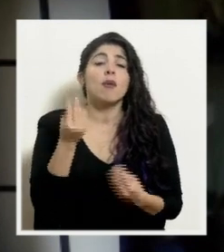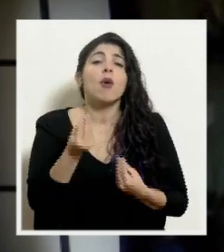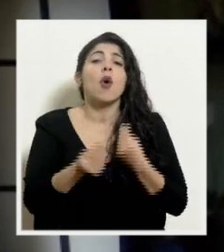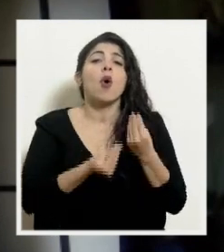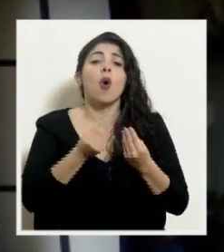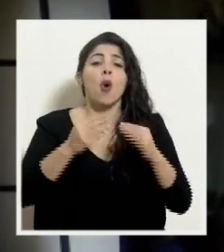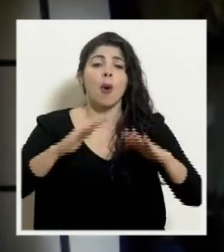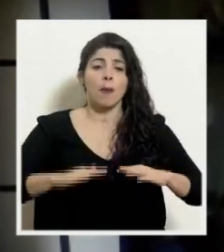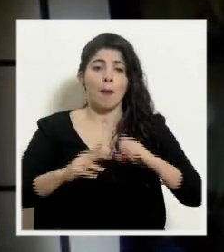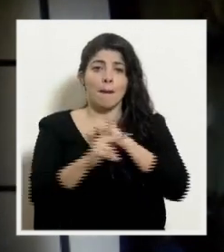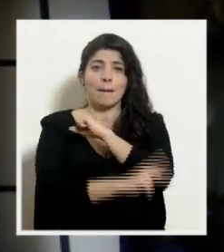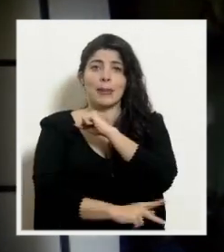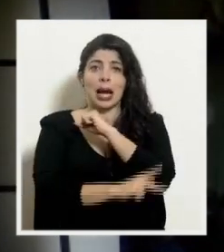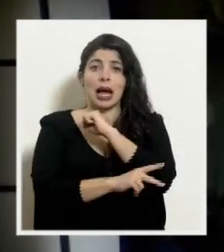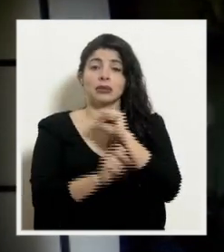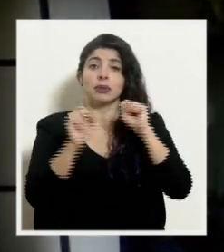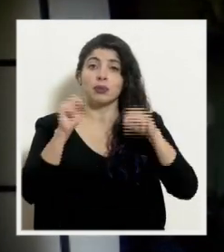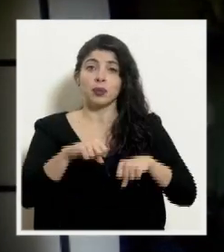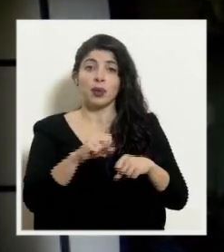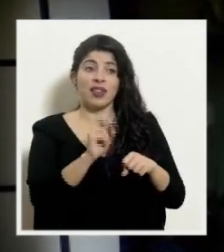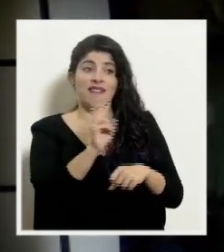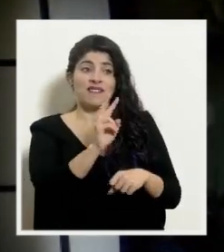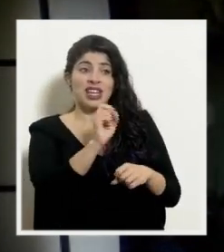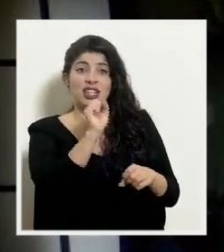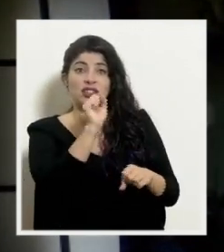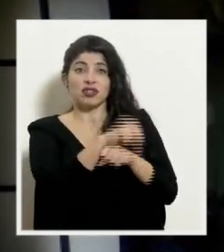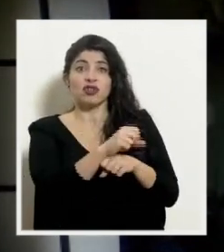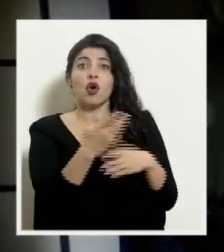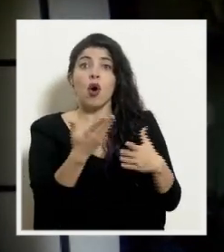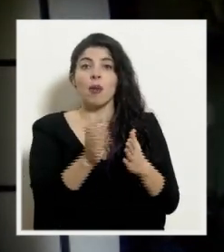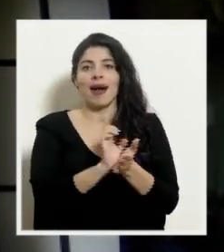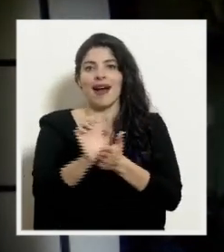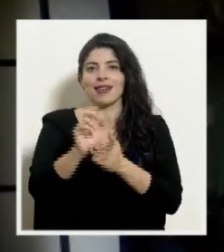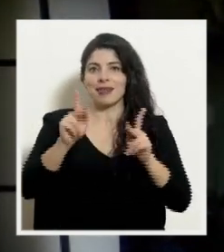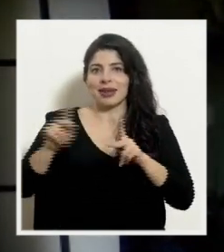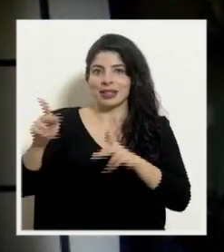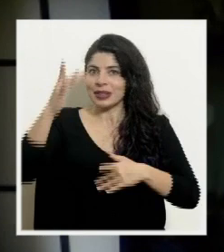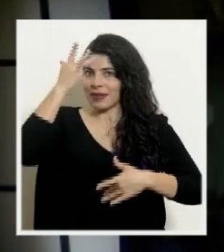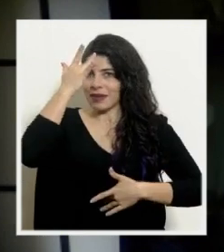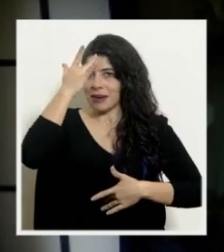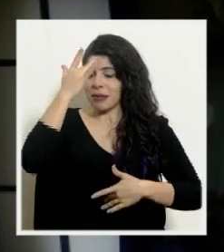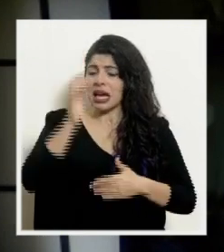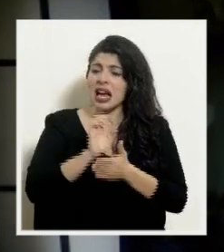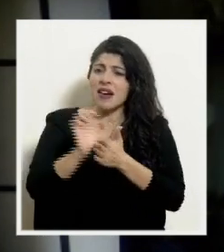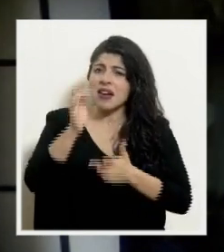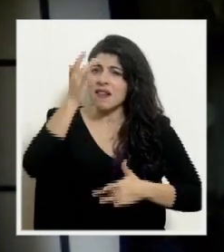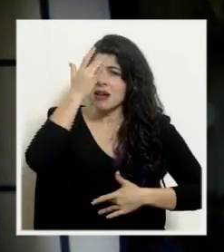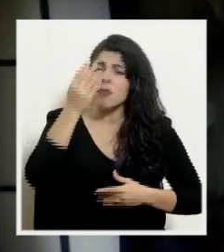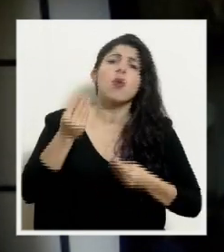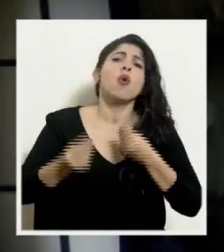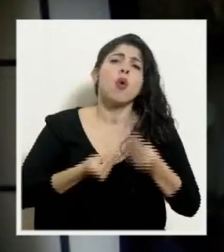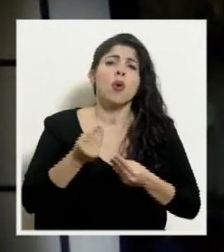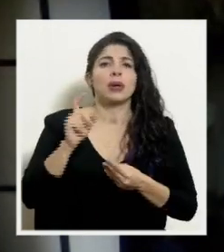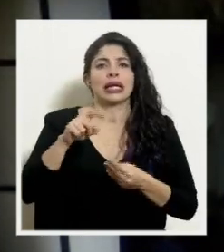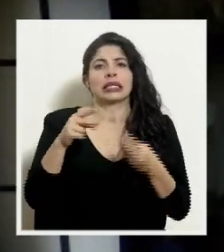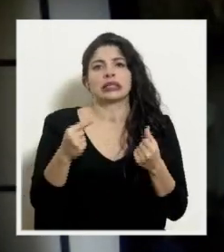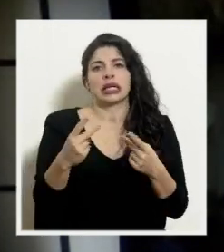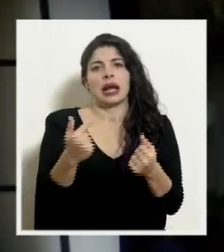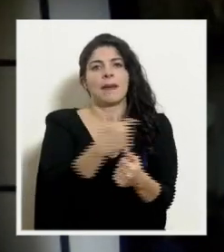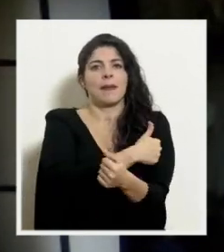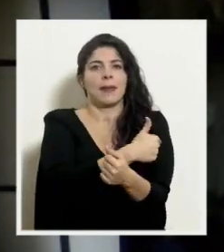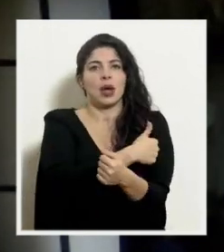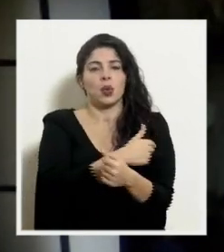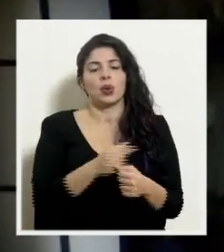como país podamos vencer al virus es que la gente no se enferme. Y para eso necesitamos acelerar la